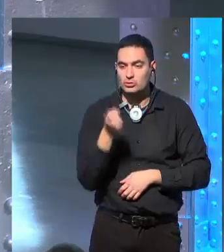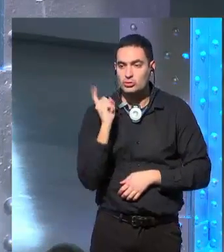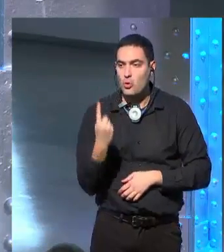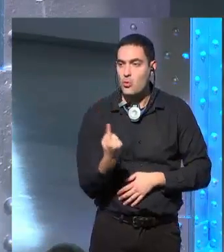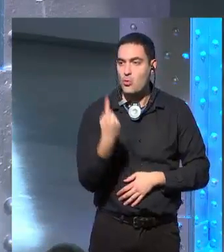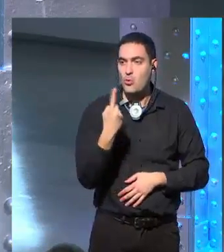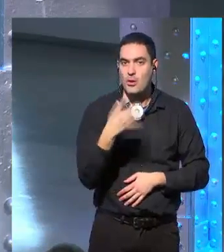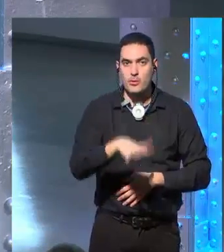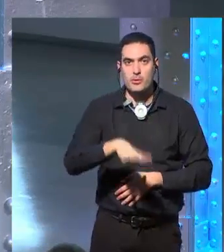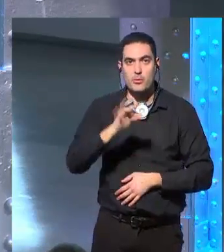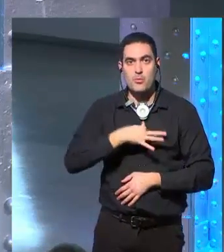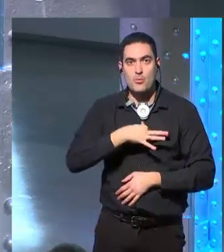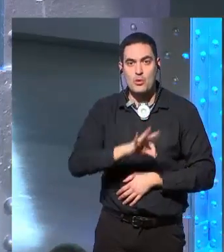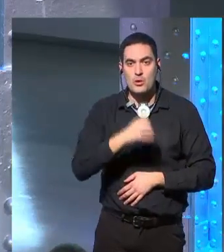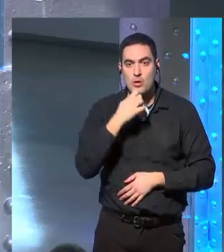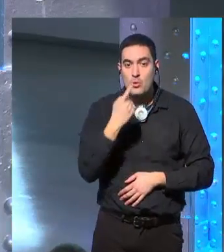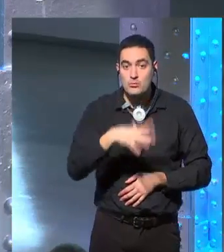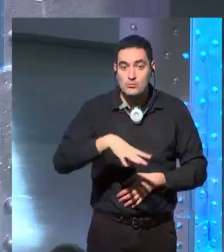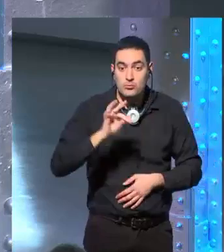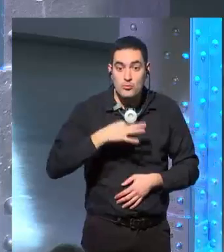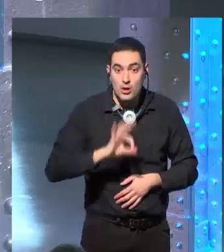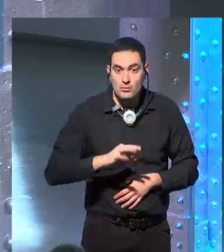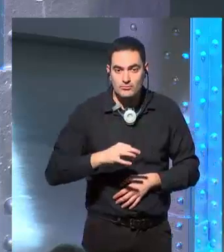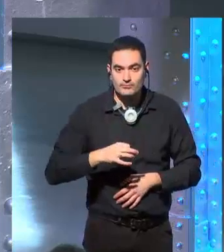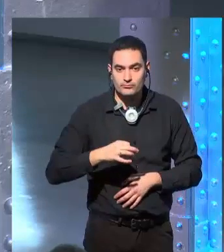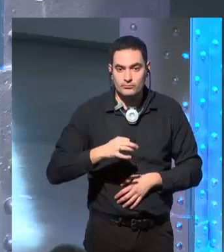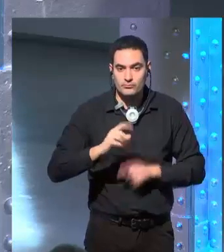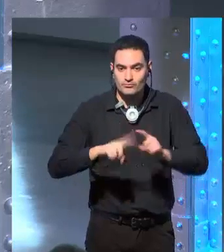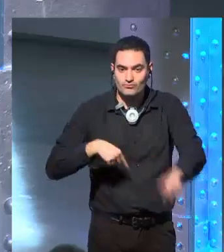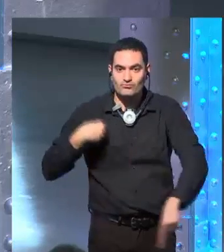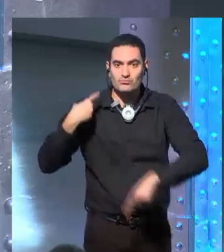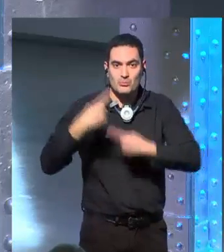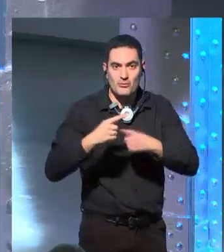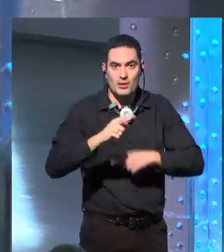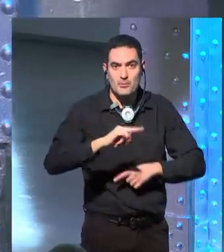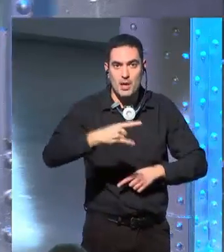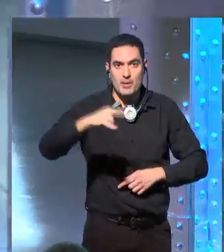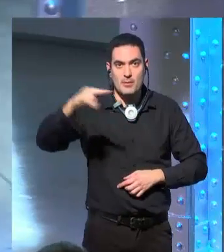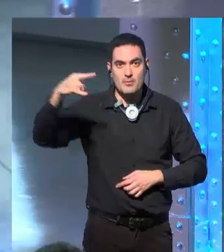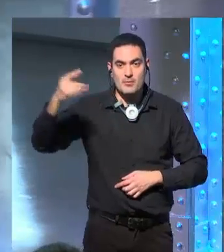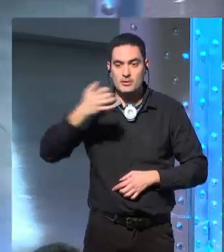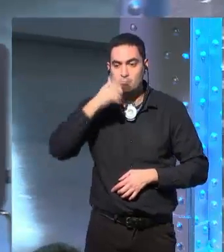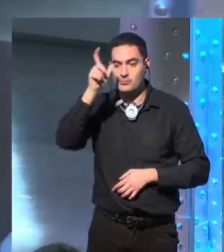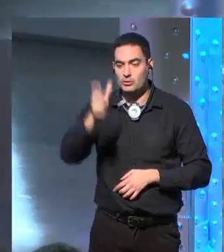puede marcar la decisión, que una decisión puede tener un efecto multiplicador y que si una sola persona se levanta y